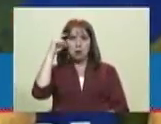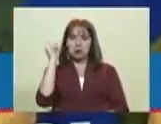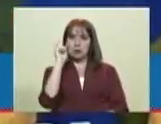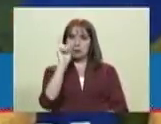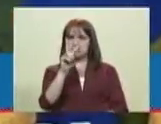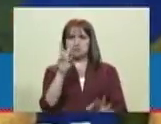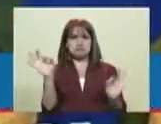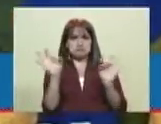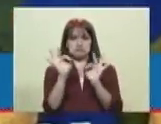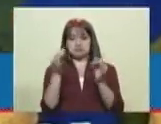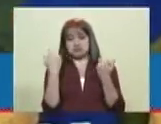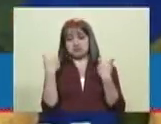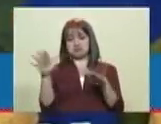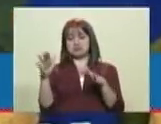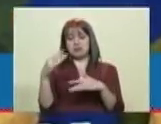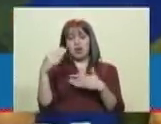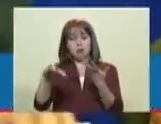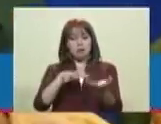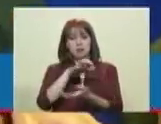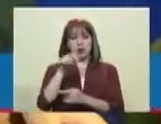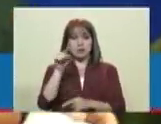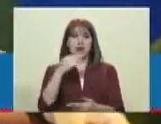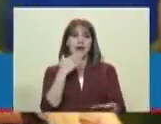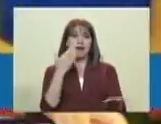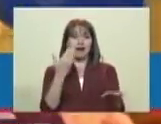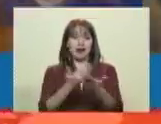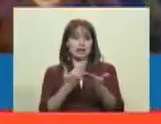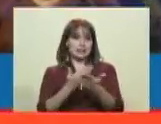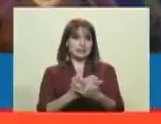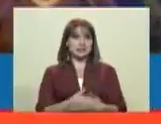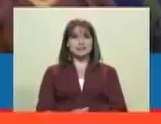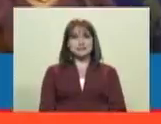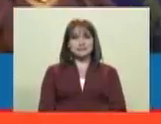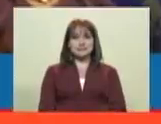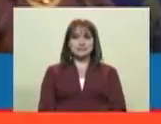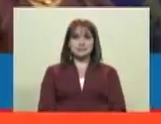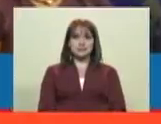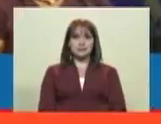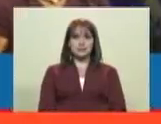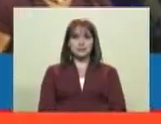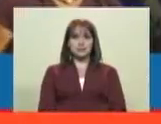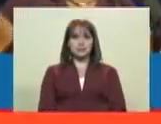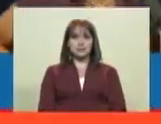su problema. Muchas gracias. Conuy. Las palabras de Jorge.